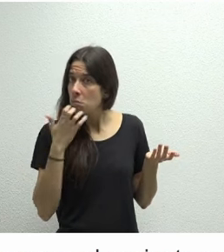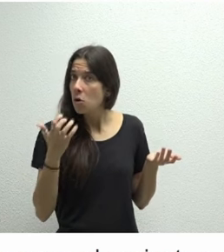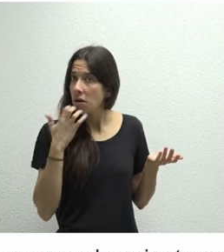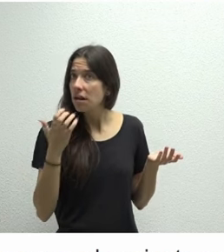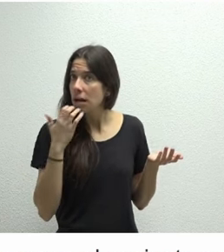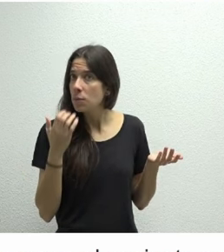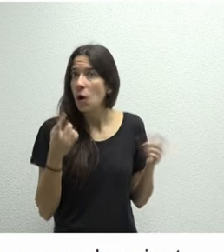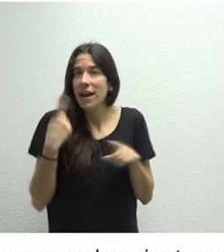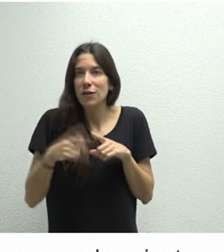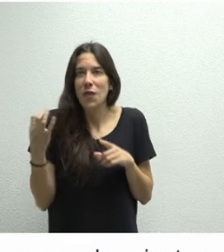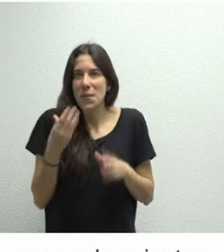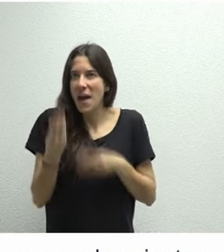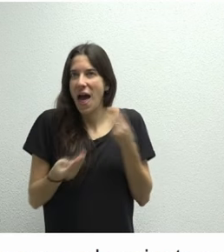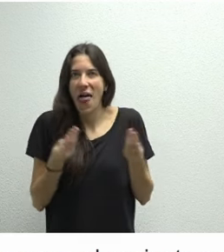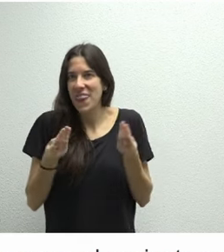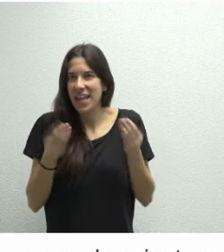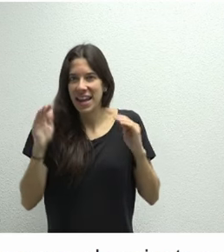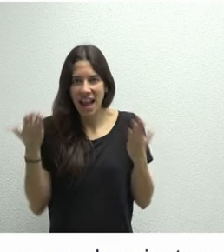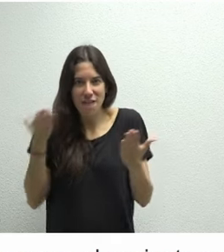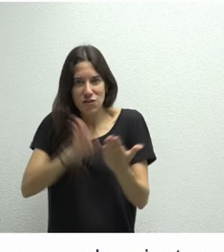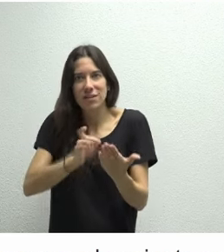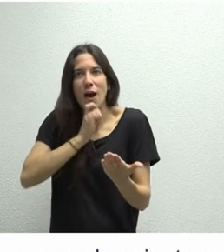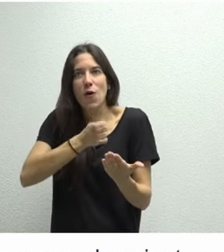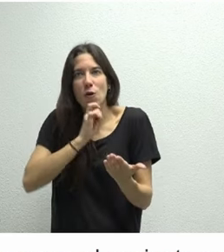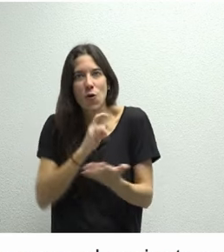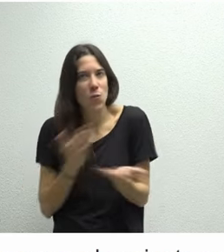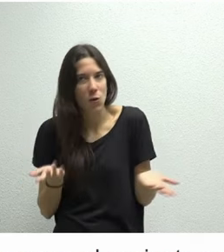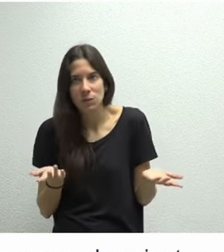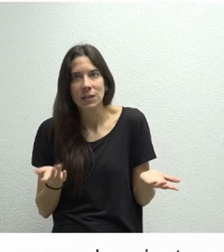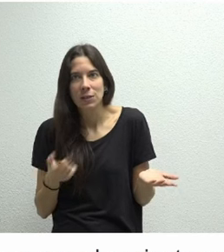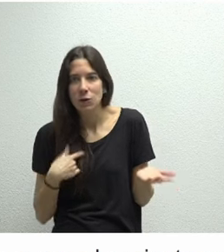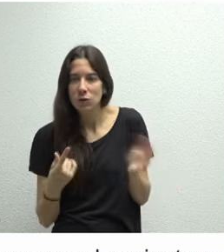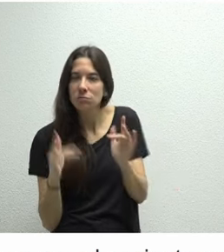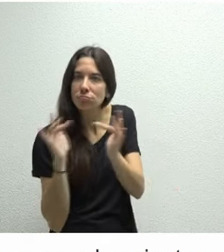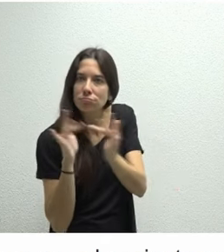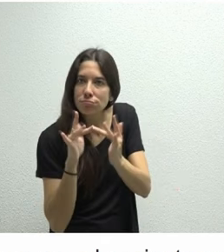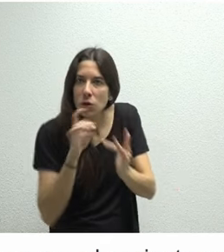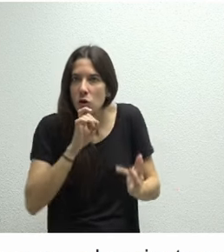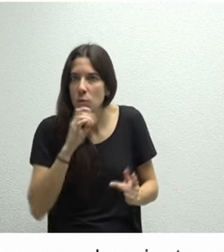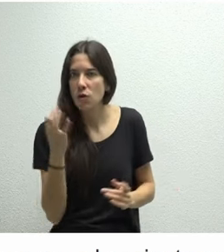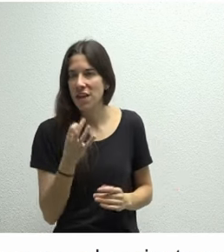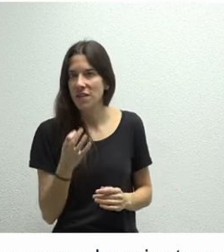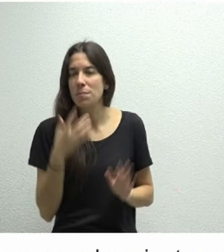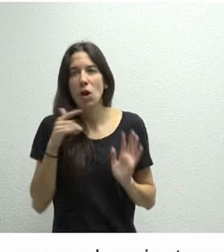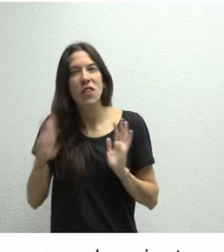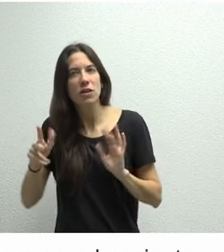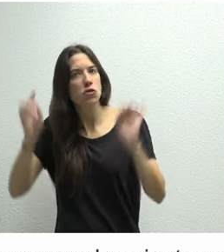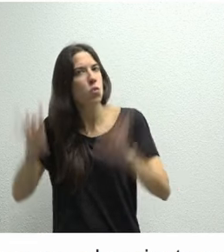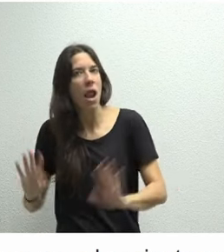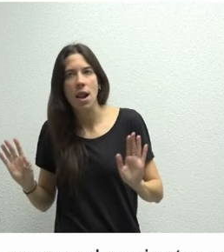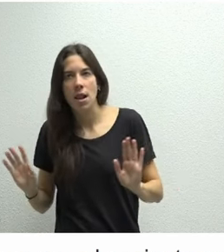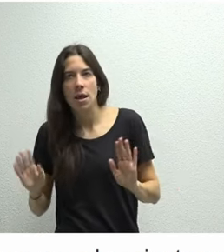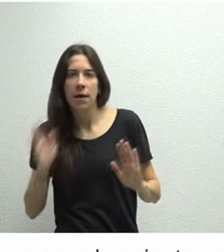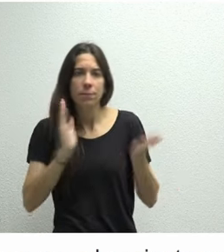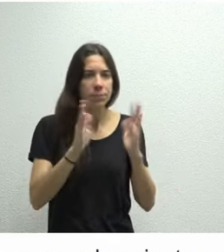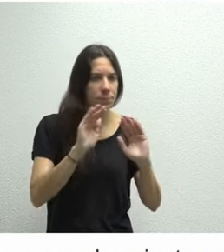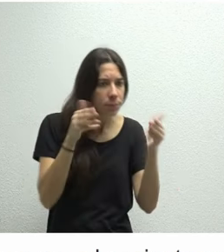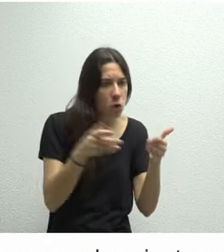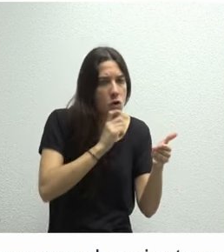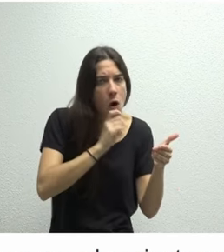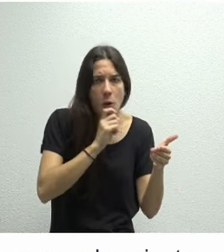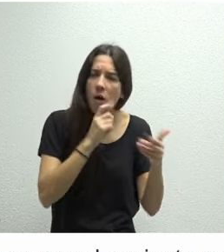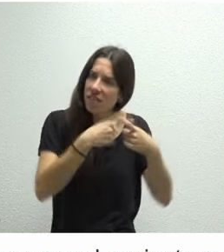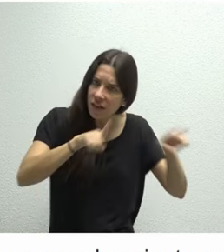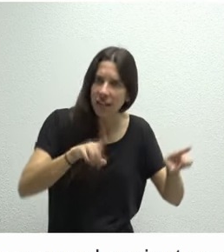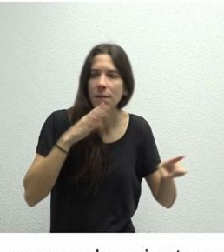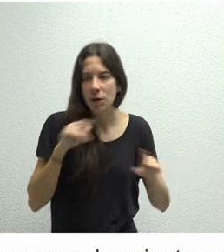lo que teníamos en en el abordaje no en cómo nos teníamos que acercar a él pero no desde luego en cuanto a derechos Así que la actividad asistencial